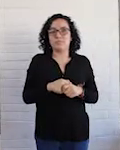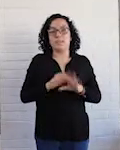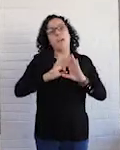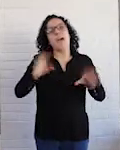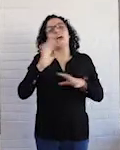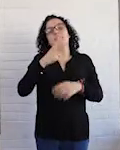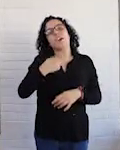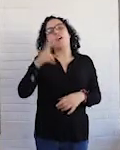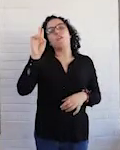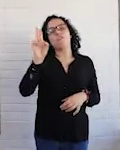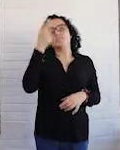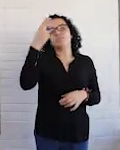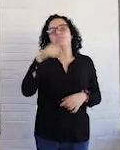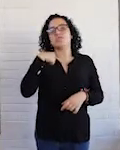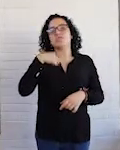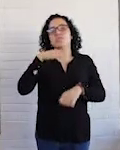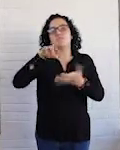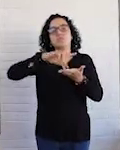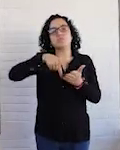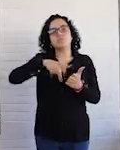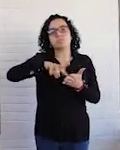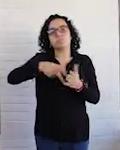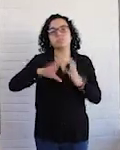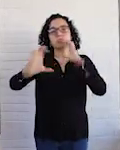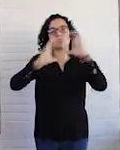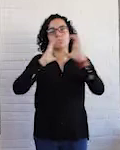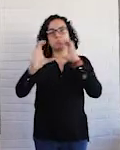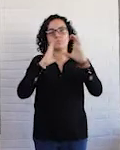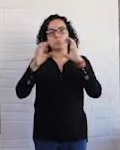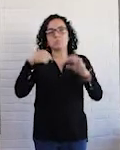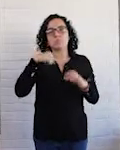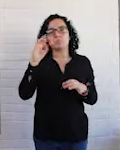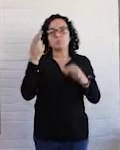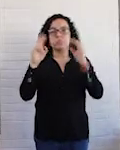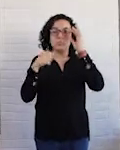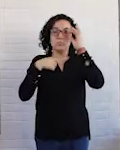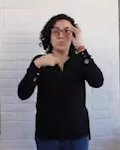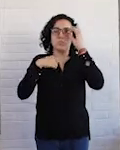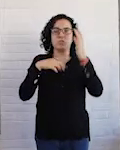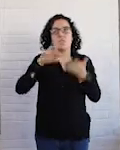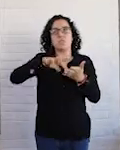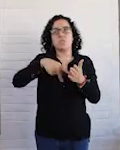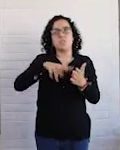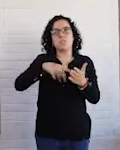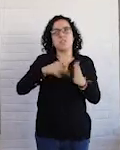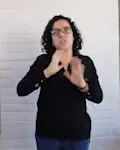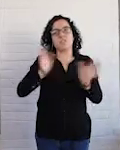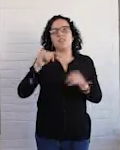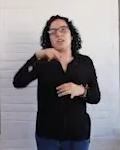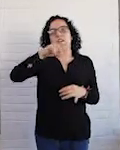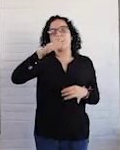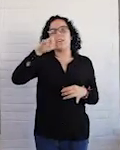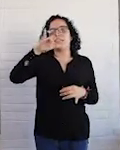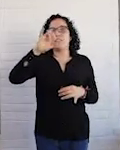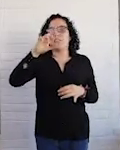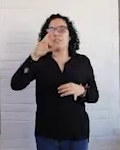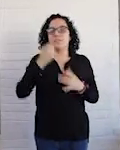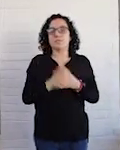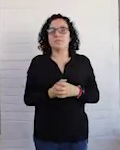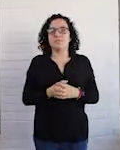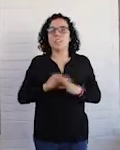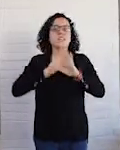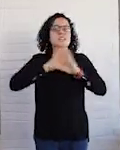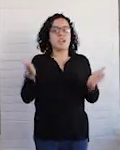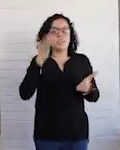arquitectos, abogados, comunicólogos, porque entran y dicen, ¿tú qué eres? No, yo soy ingeniero. ¿Ya? Son ingenieros, porque ya entraron a la carrera. Fíjense qué